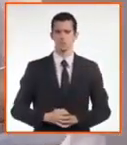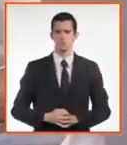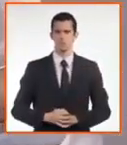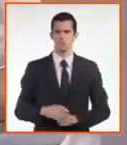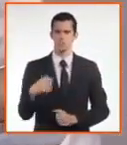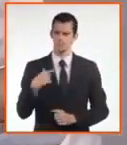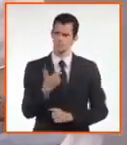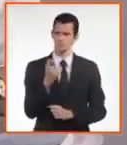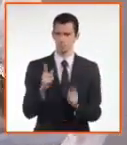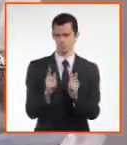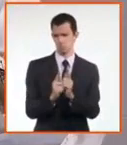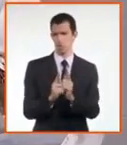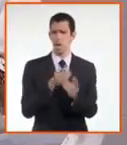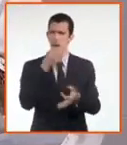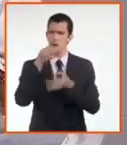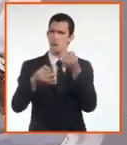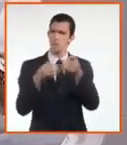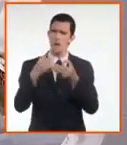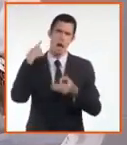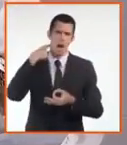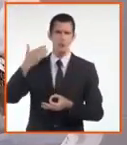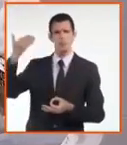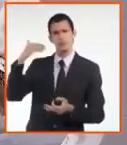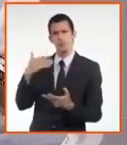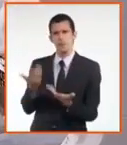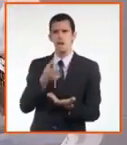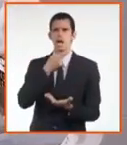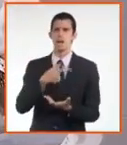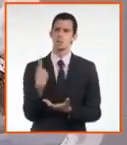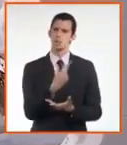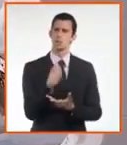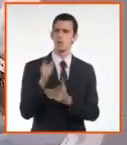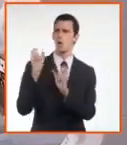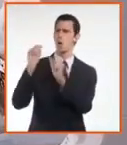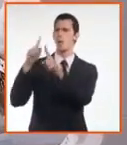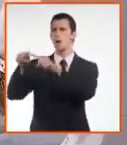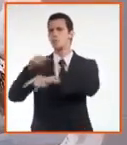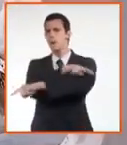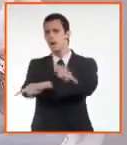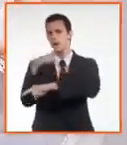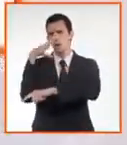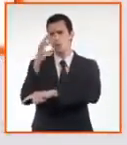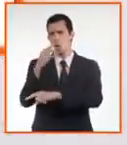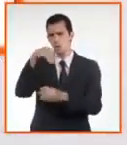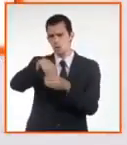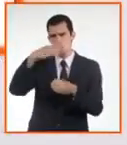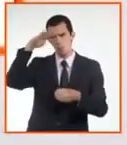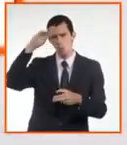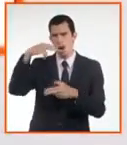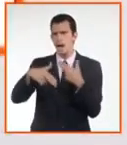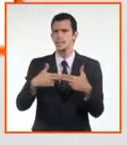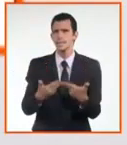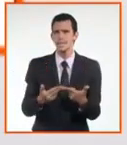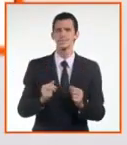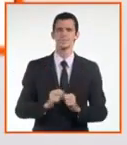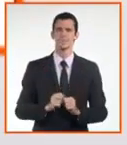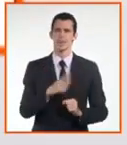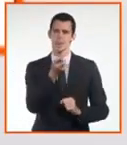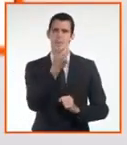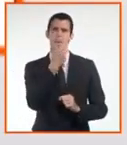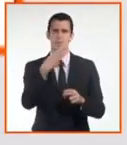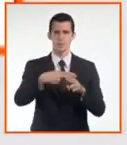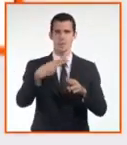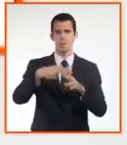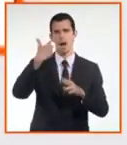importaciones el año pasado por ejemplo se introdujo se sustituyó la gam original de 100 miligramos que es un